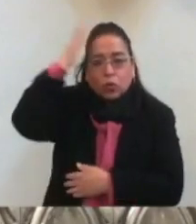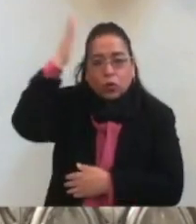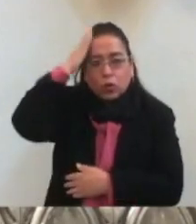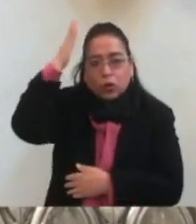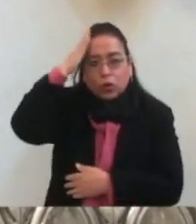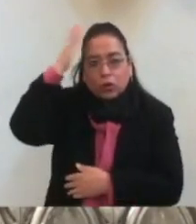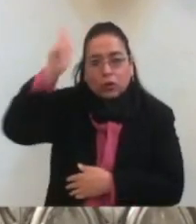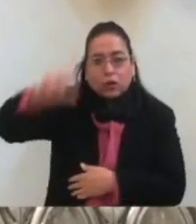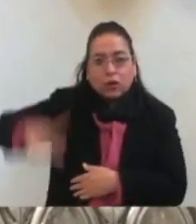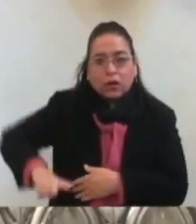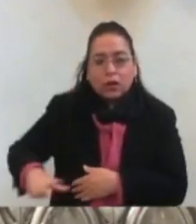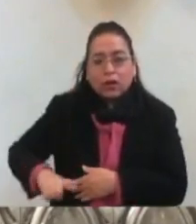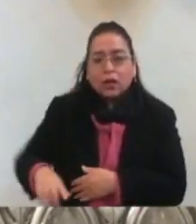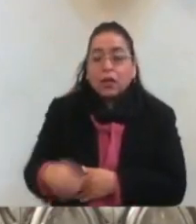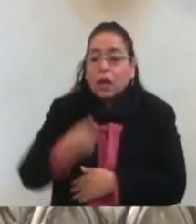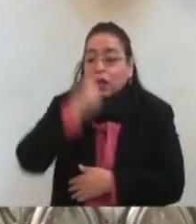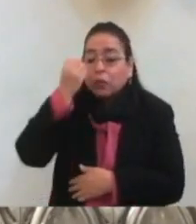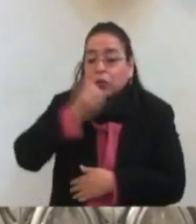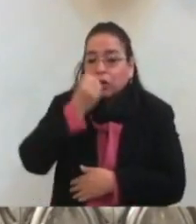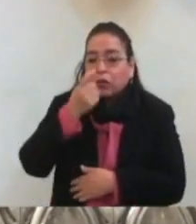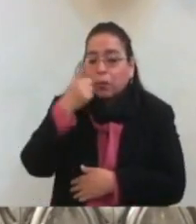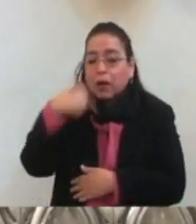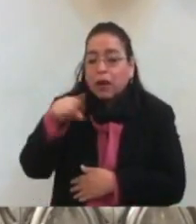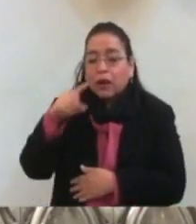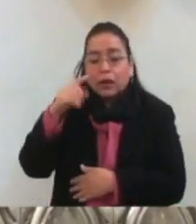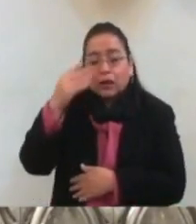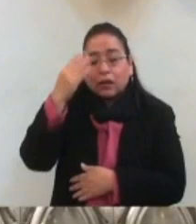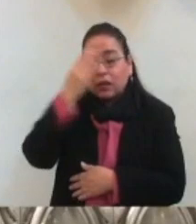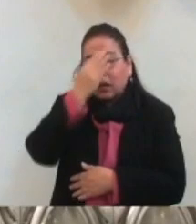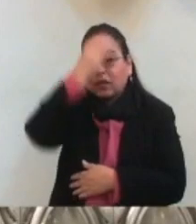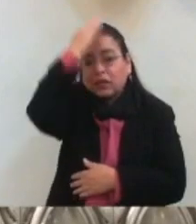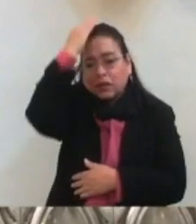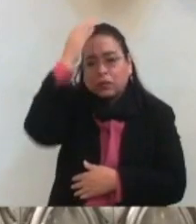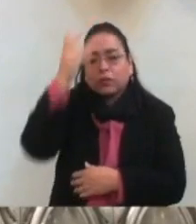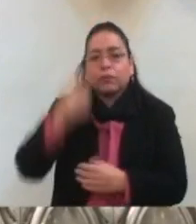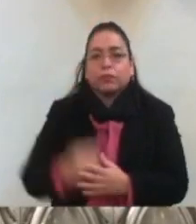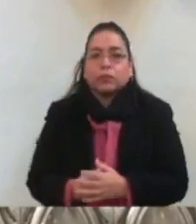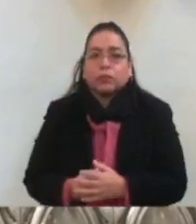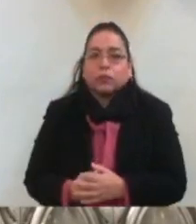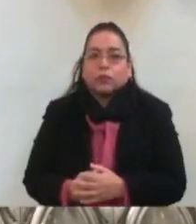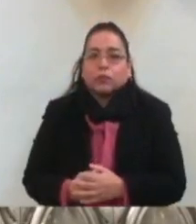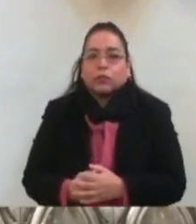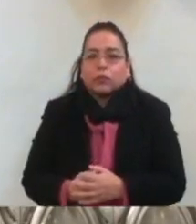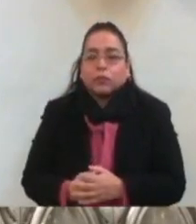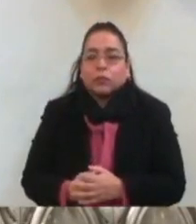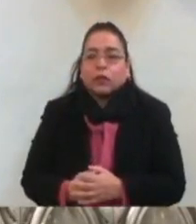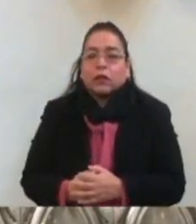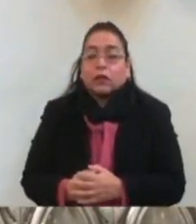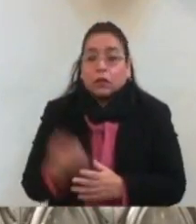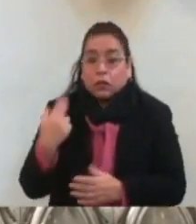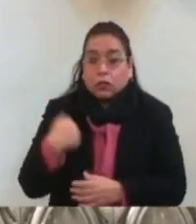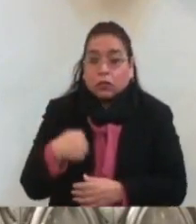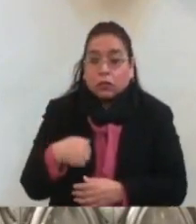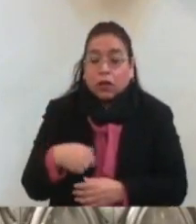los ciudadanos quieren que sus autoridades sean amigables